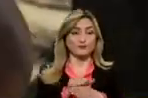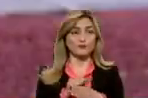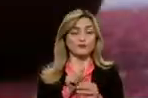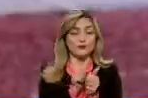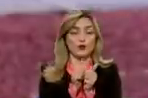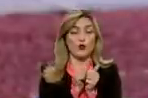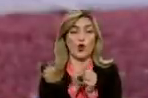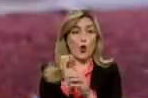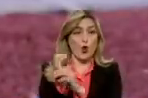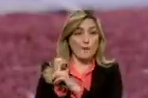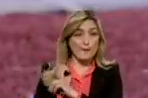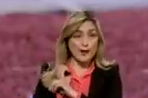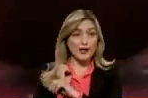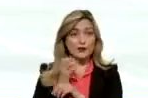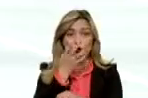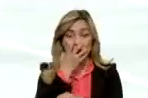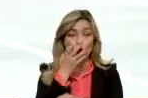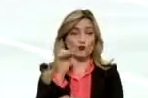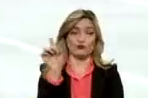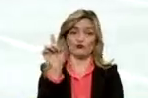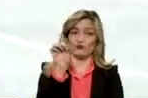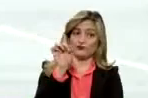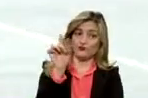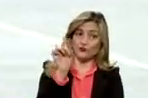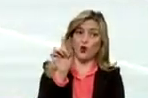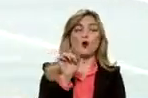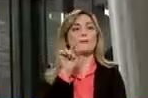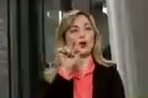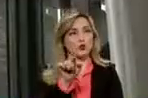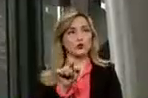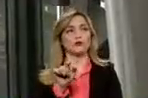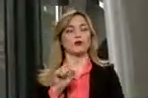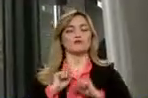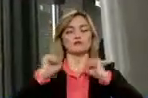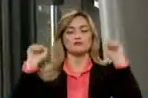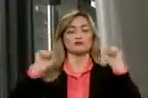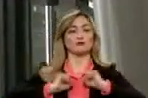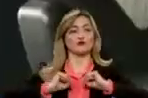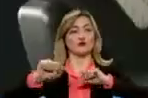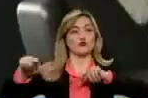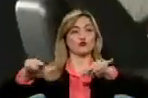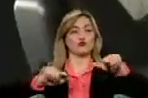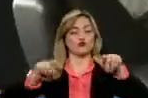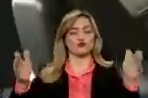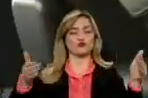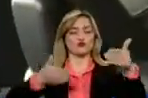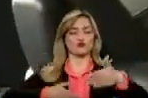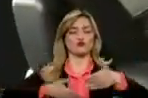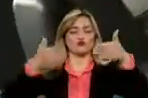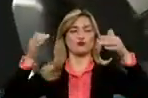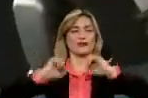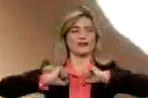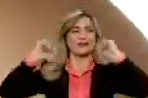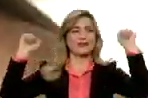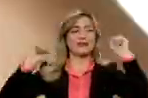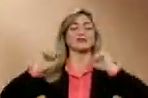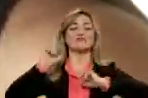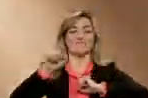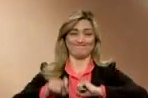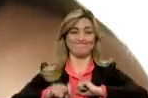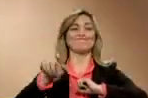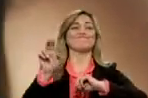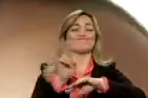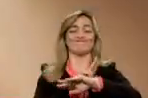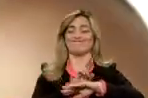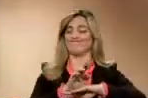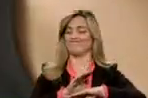cierto tipo de actividades deportivas al aire libre, si usted va a hacer ejercicio físico en lugares cerrados como gimnasios, deberá usarla en